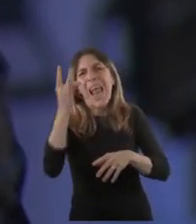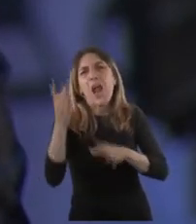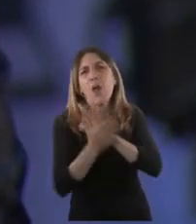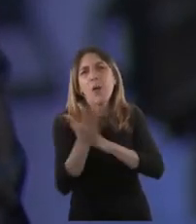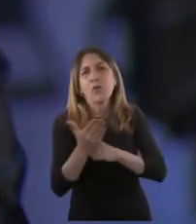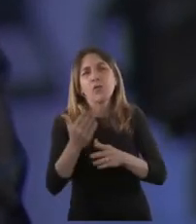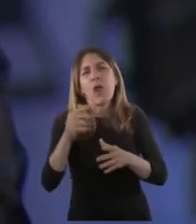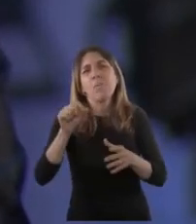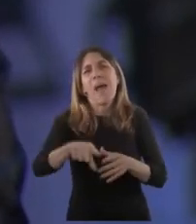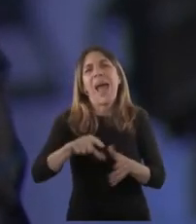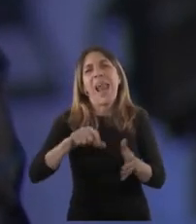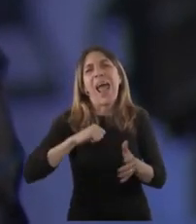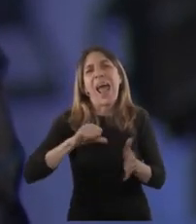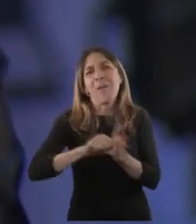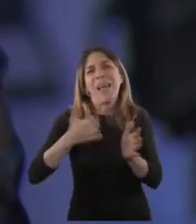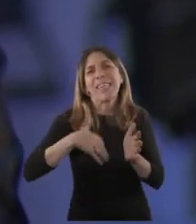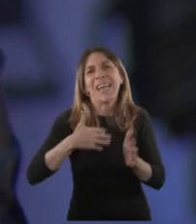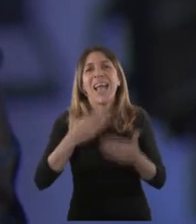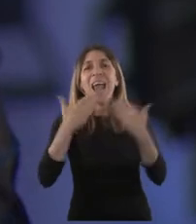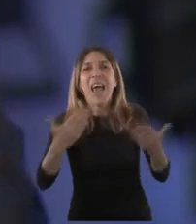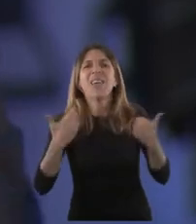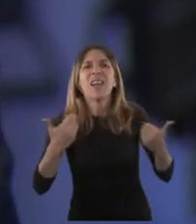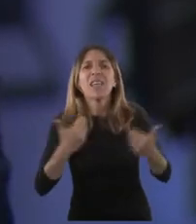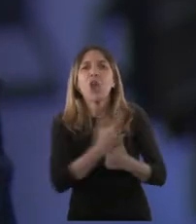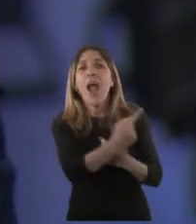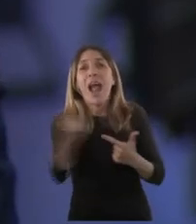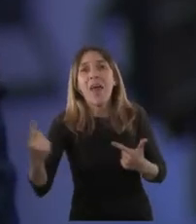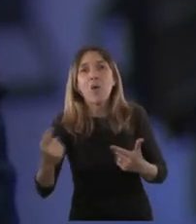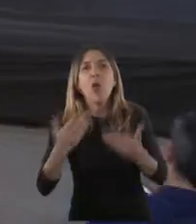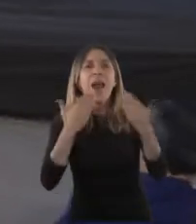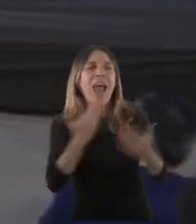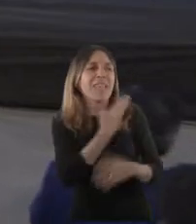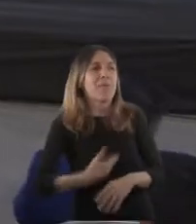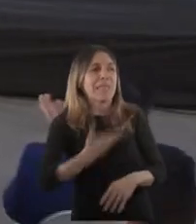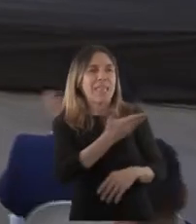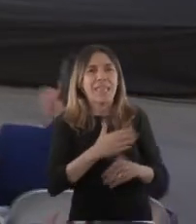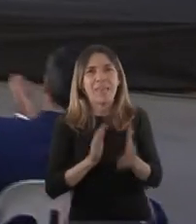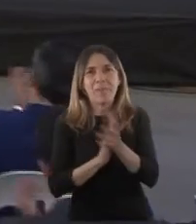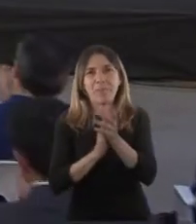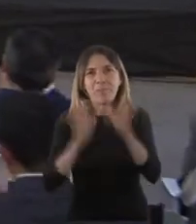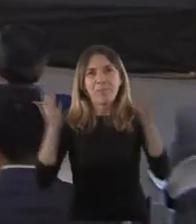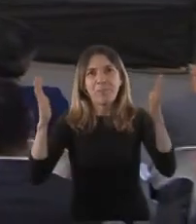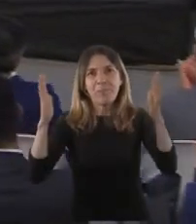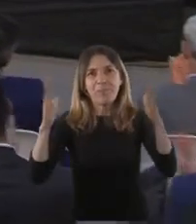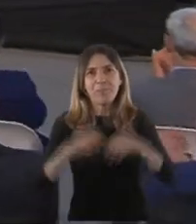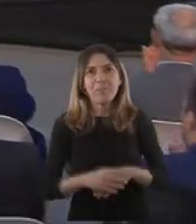país. Felicitaciones y agradecidos a cada uno de ustedes. Gracias, señor presidente.